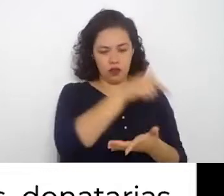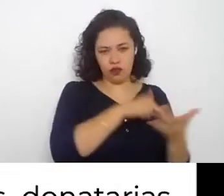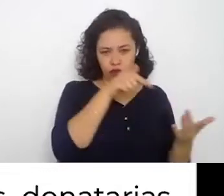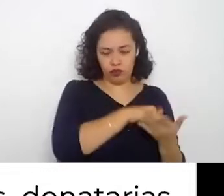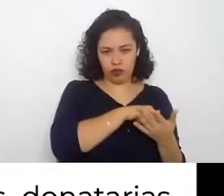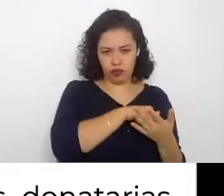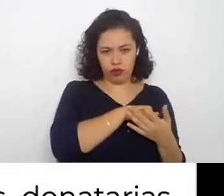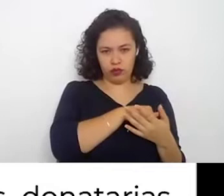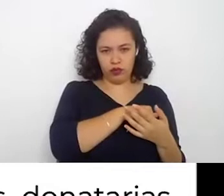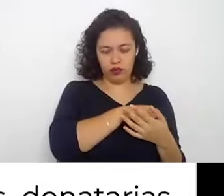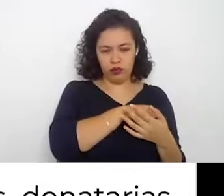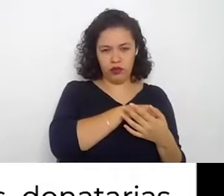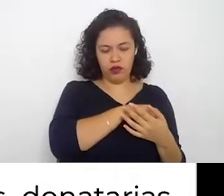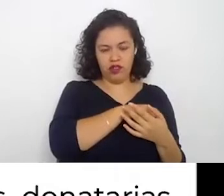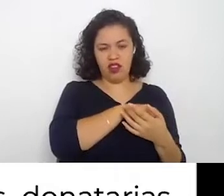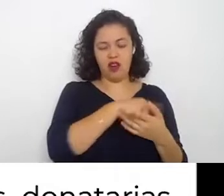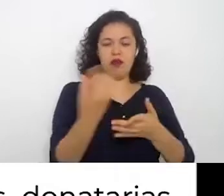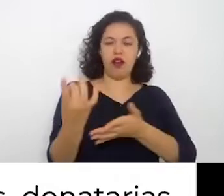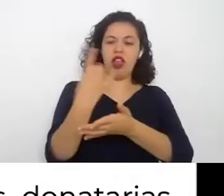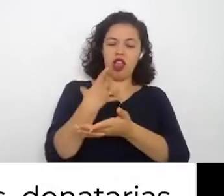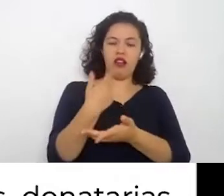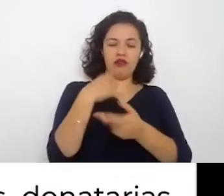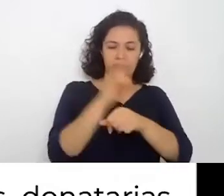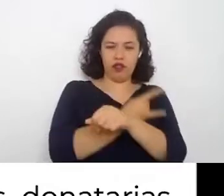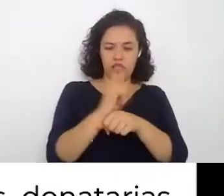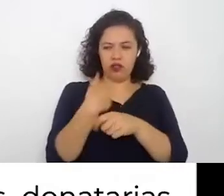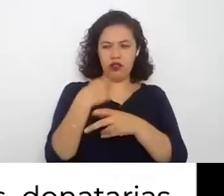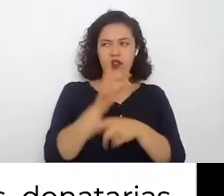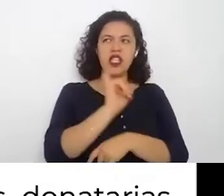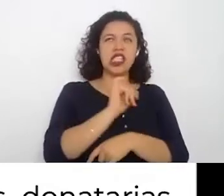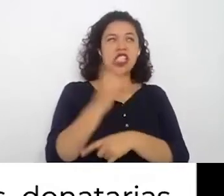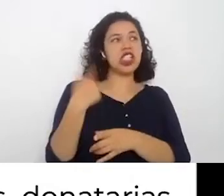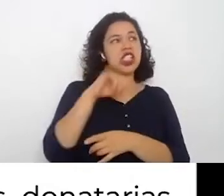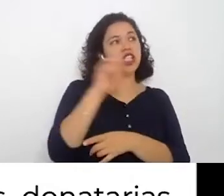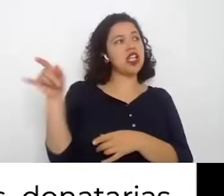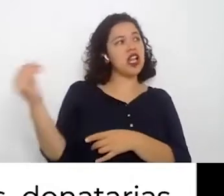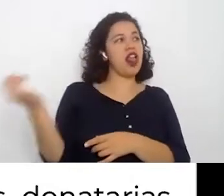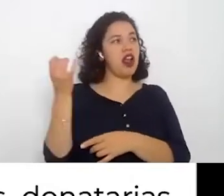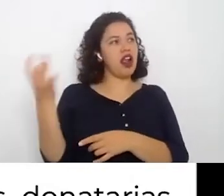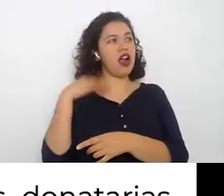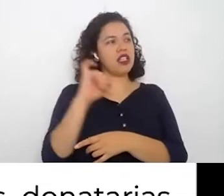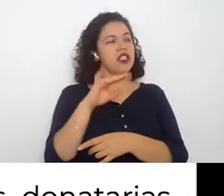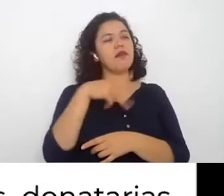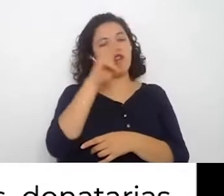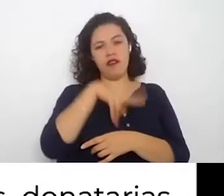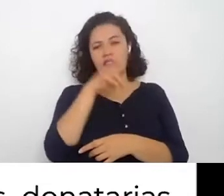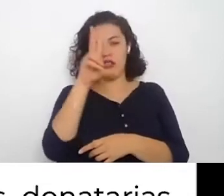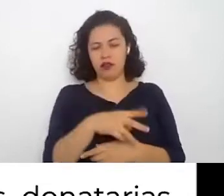que deduce operaciones simuladas. ¿Se fijan? Les puedo comentar el caso de una